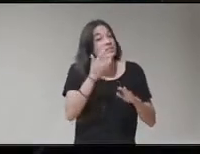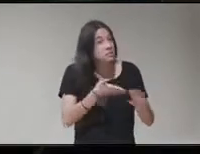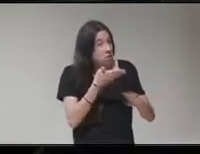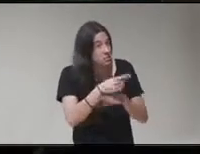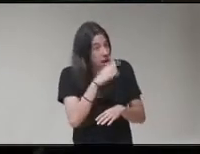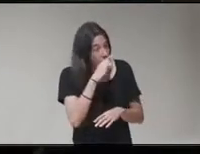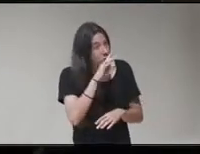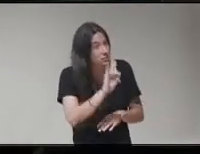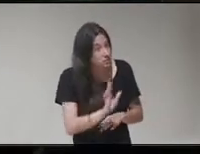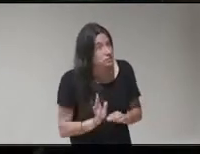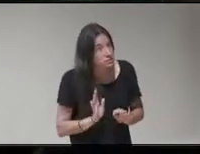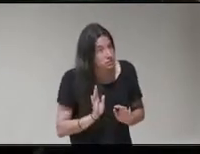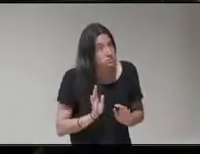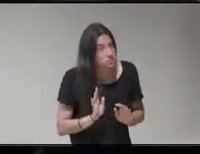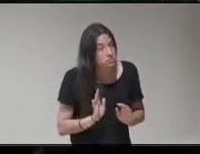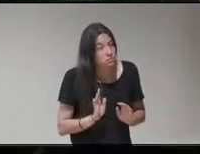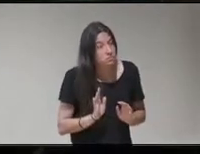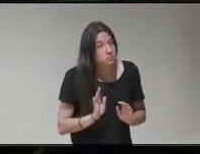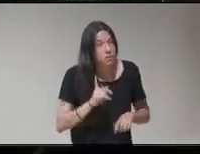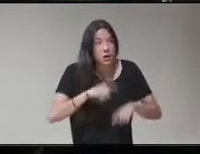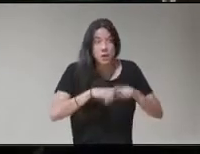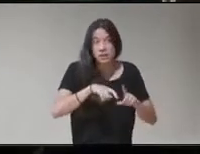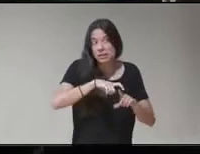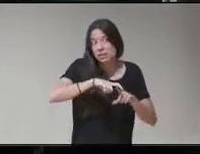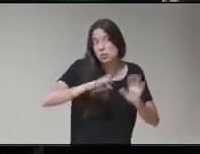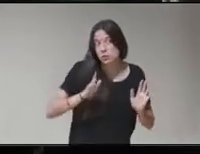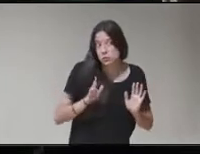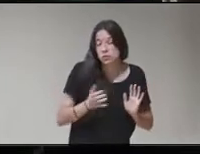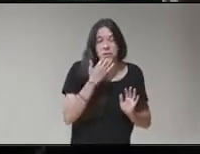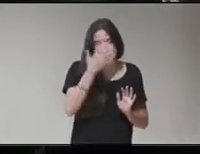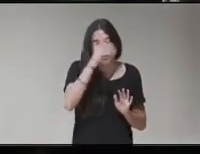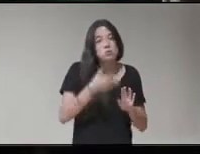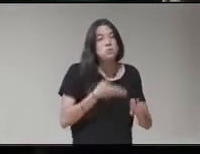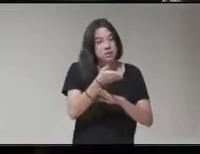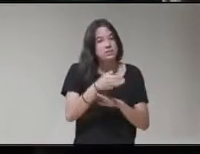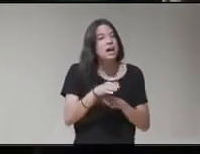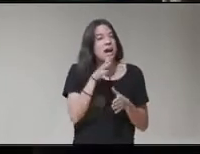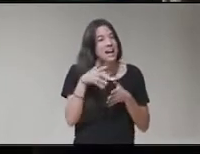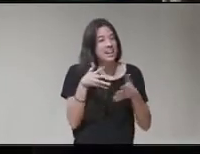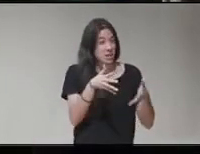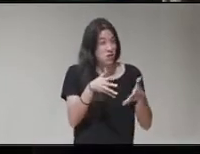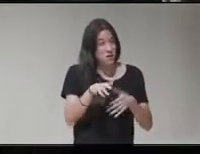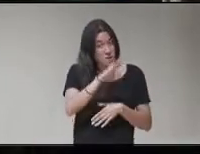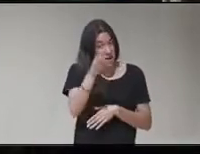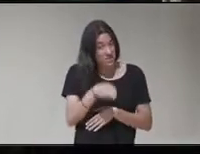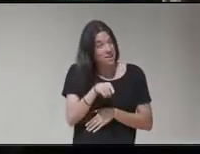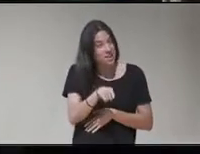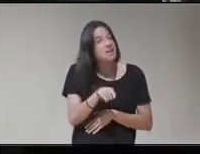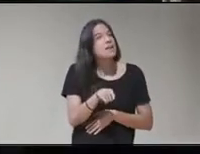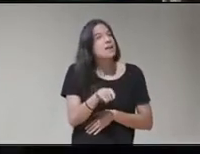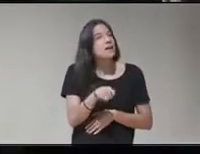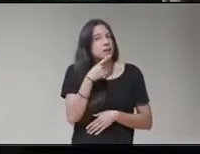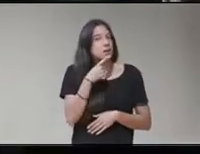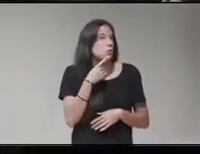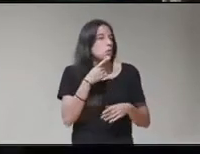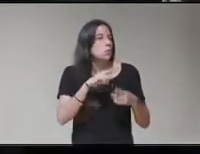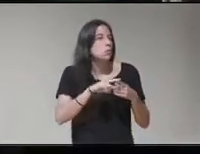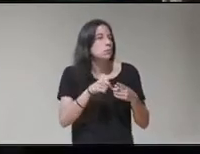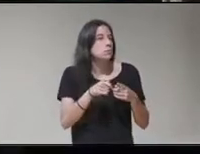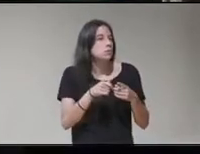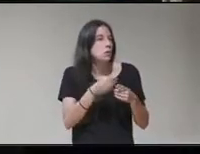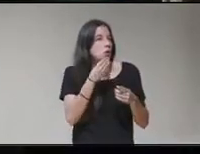del Amazonas, claro. Sí, porque claro, si tú te vas a Río de Janeiro y no sales de los rodicios, mala